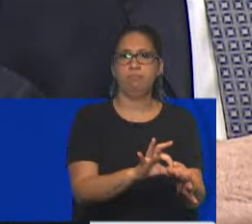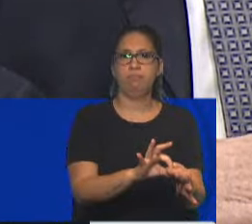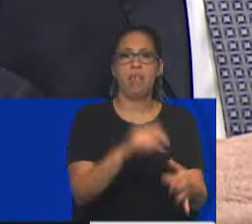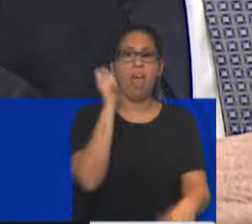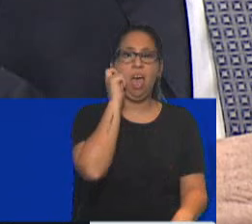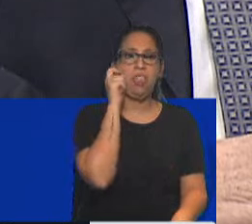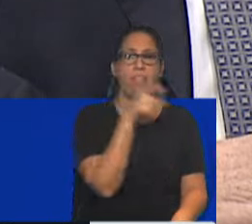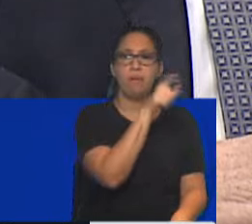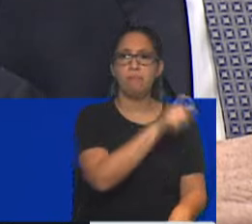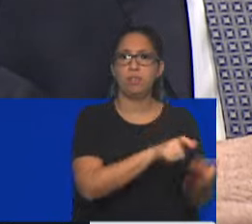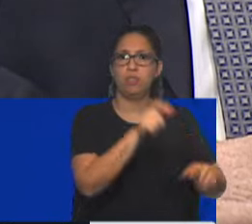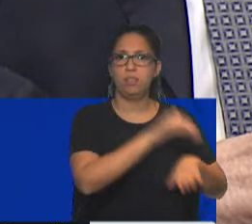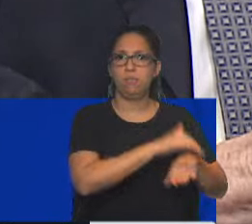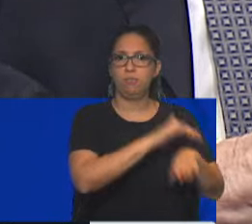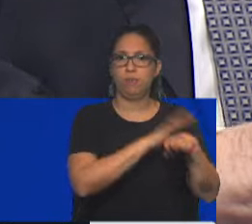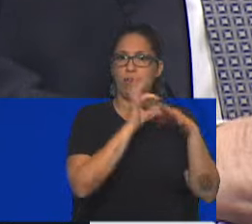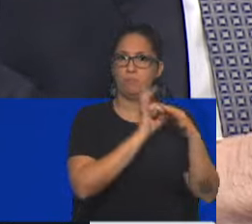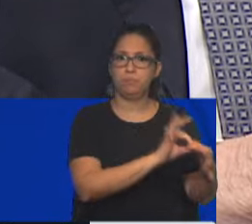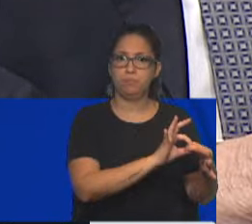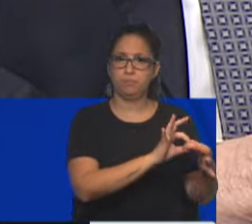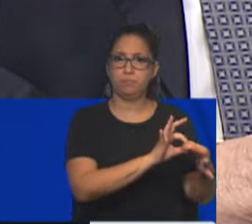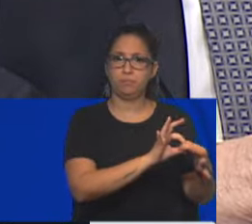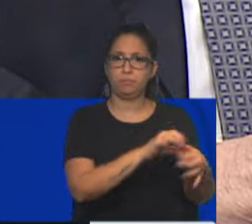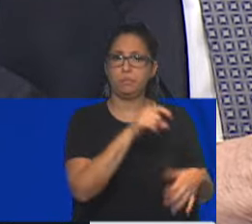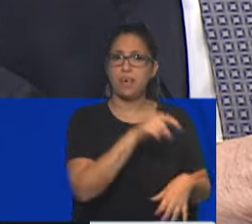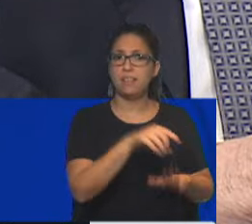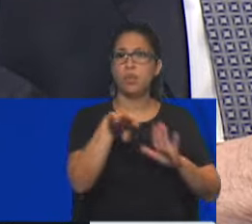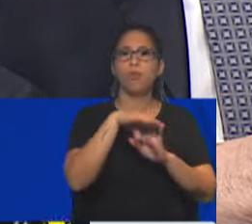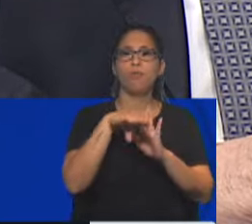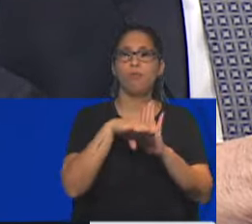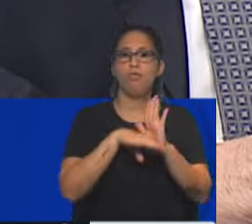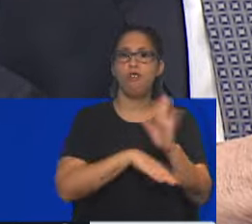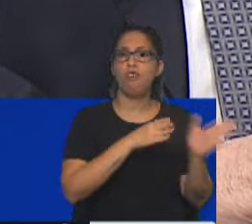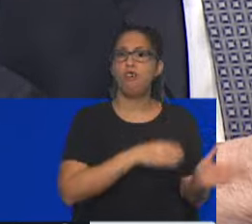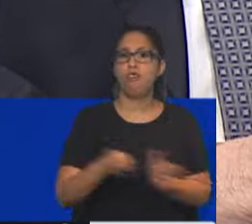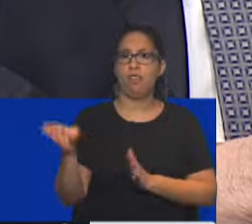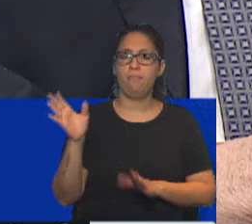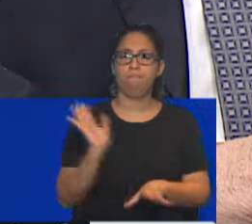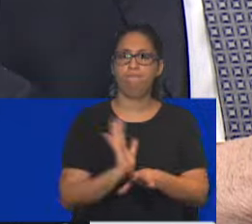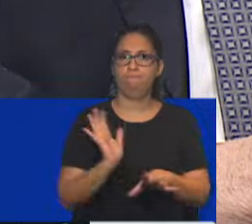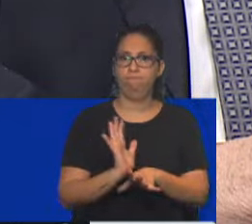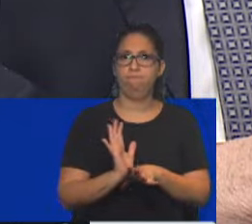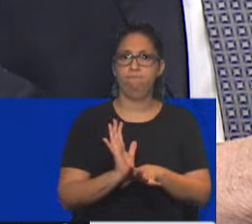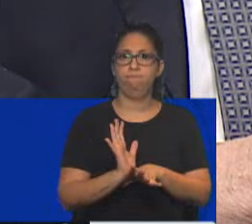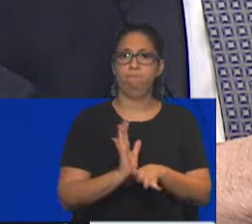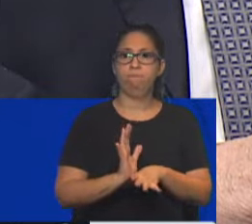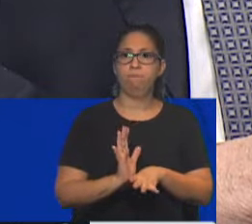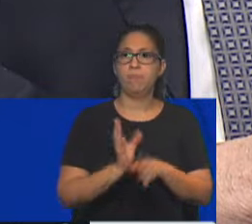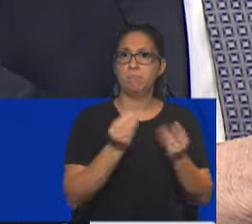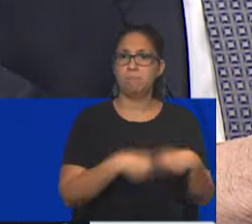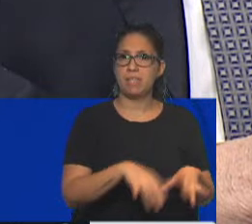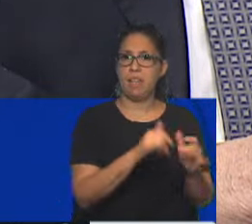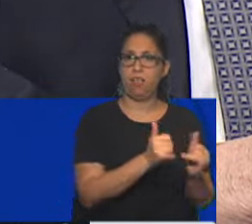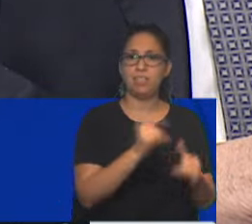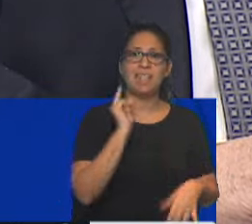de quienes lo realizan. Este es un régimen que va de los adolescentes